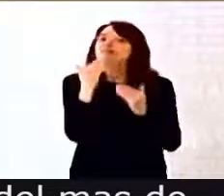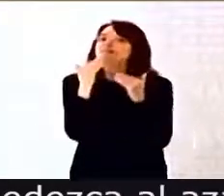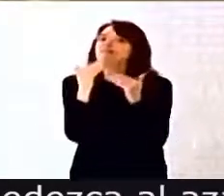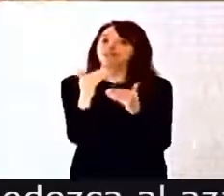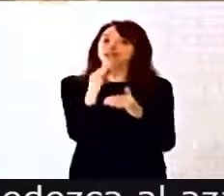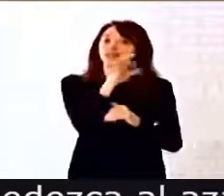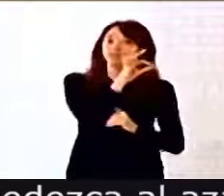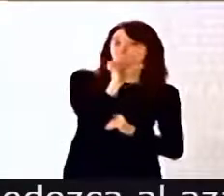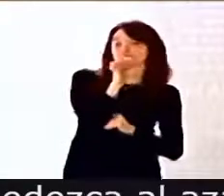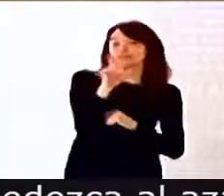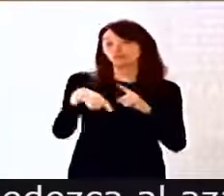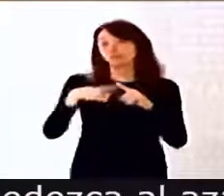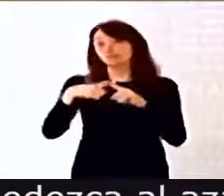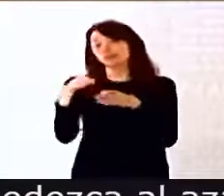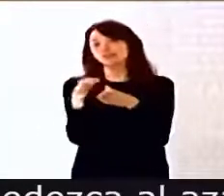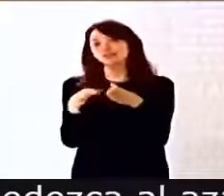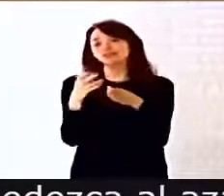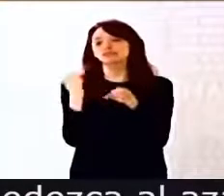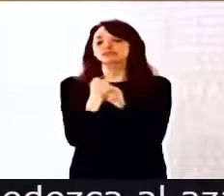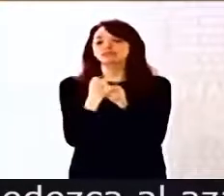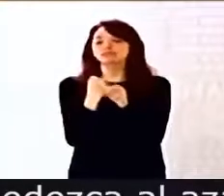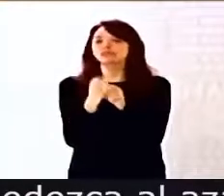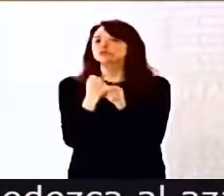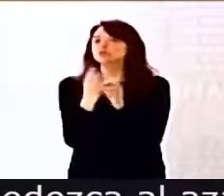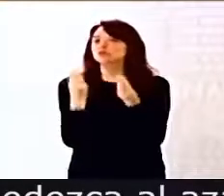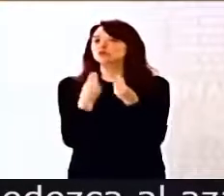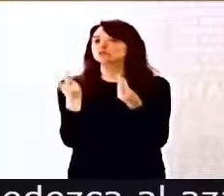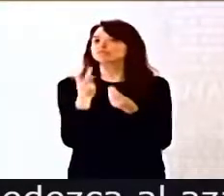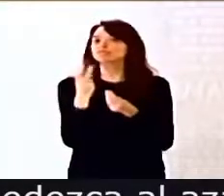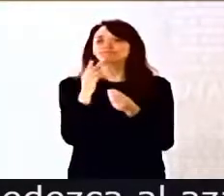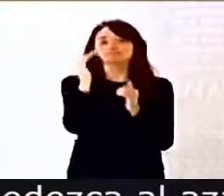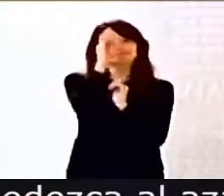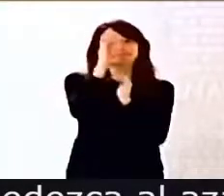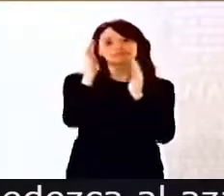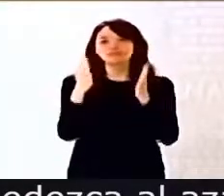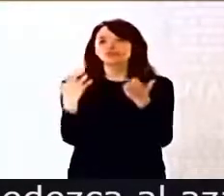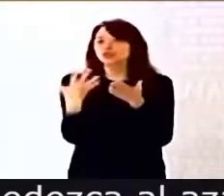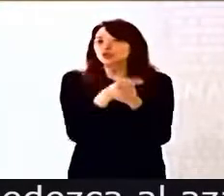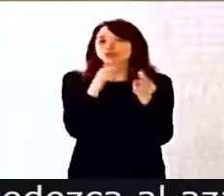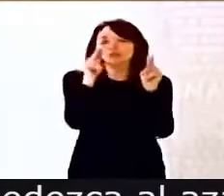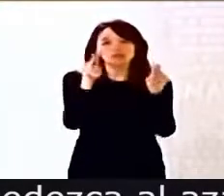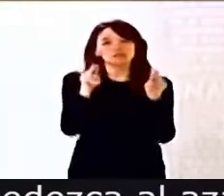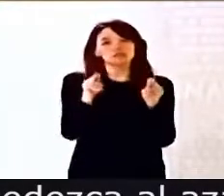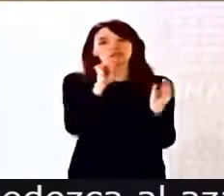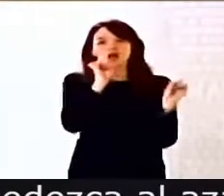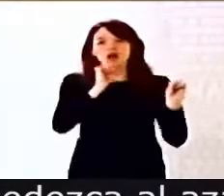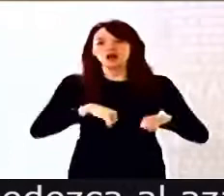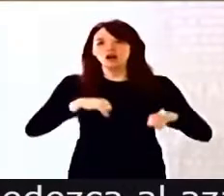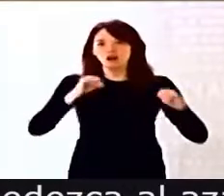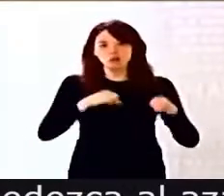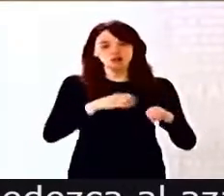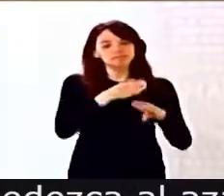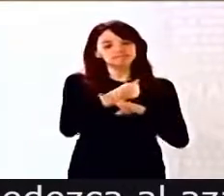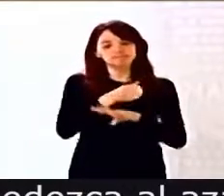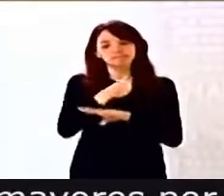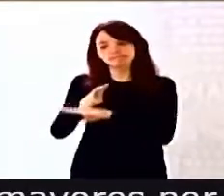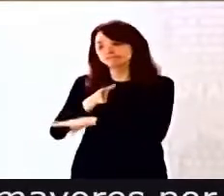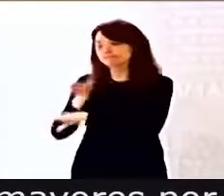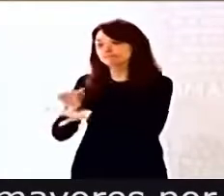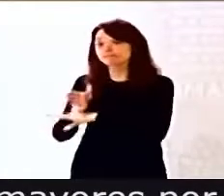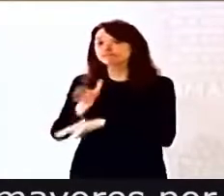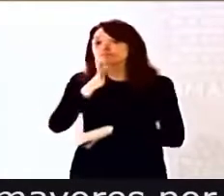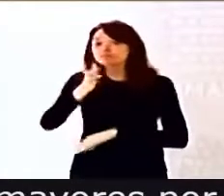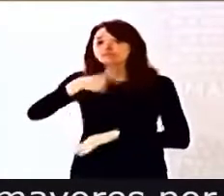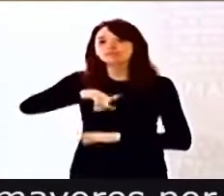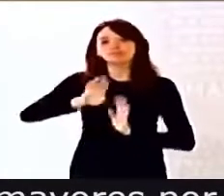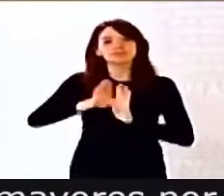SEPAZ están actuando conjuntamente sobre todas y cada una de las residencias de mayores. Por lo tanto, esa será nuestra